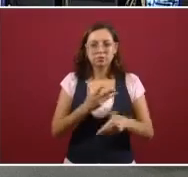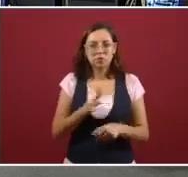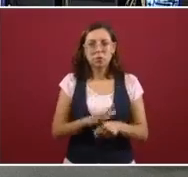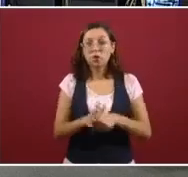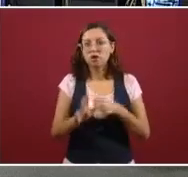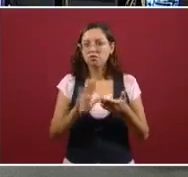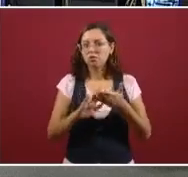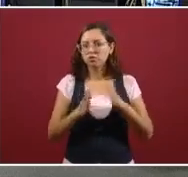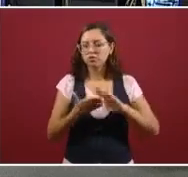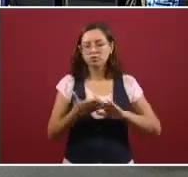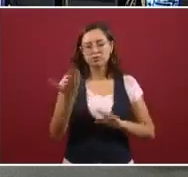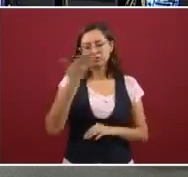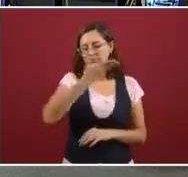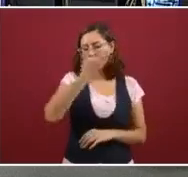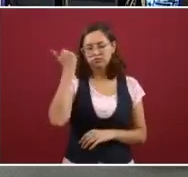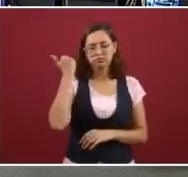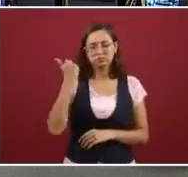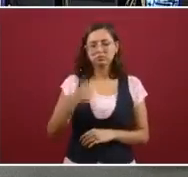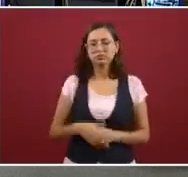¿sí? Sebas.